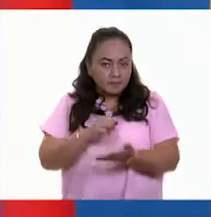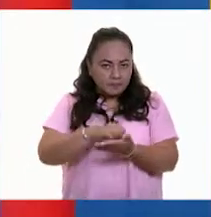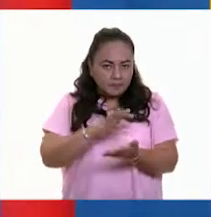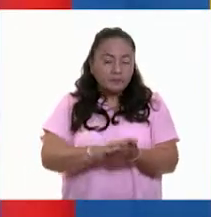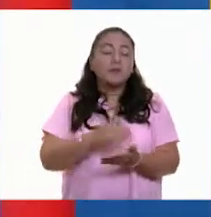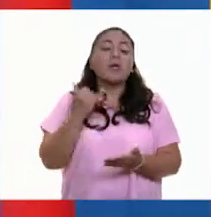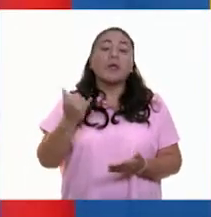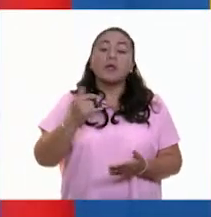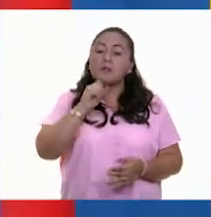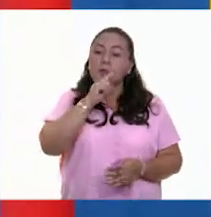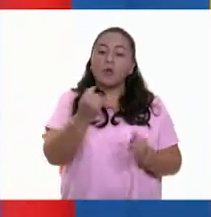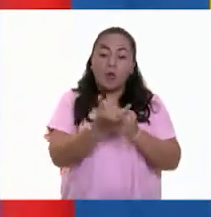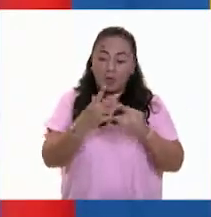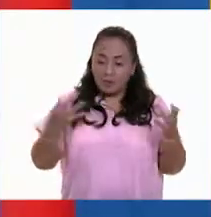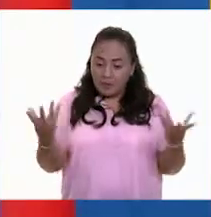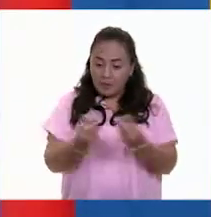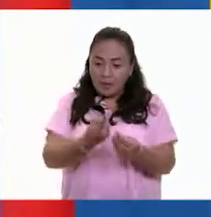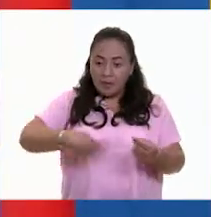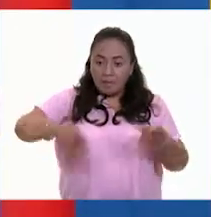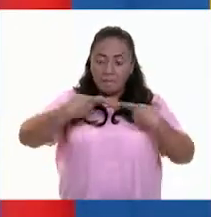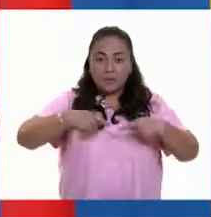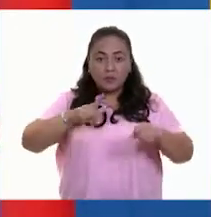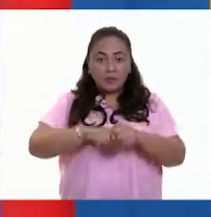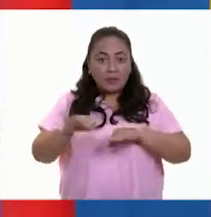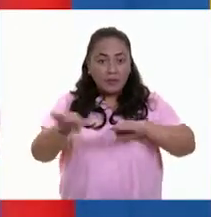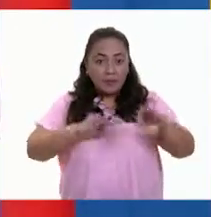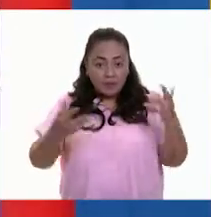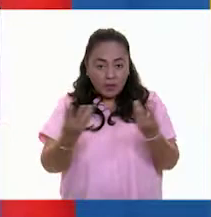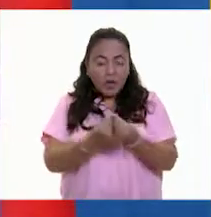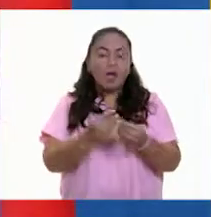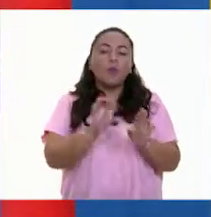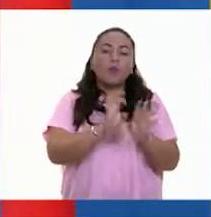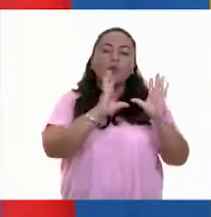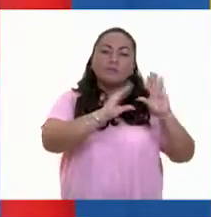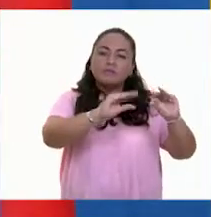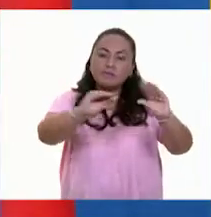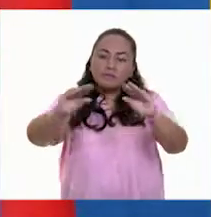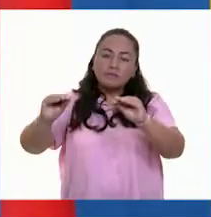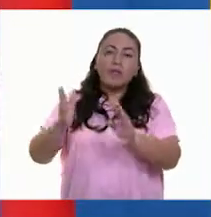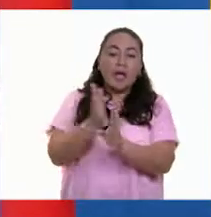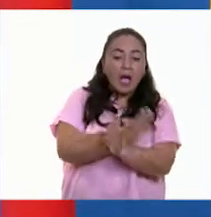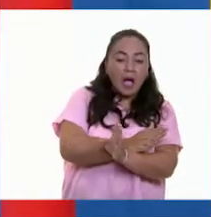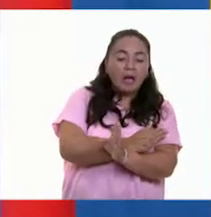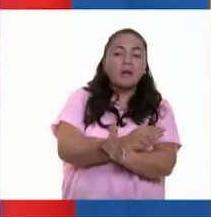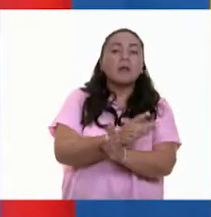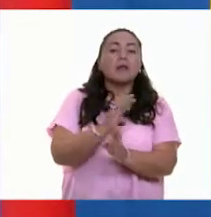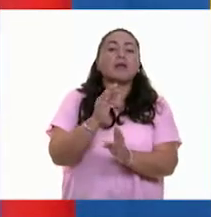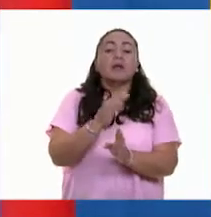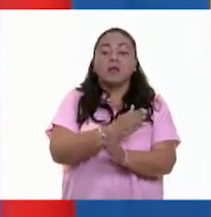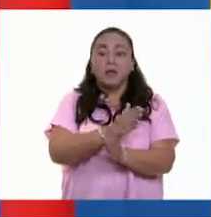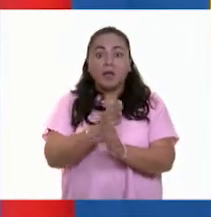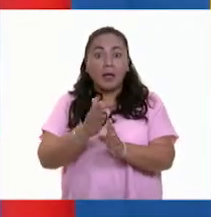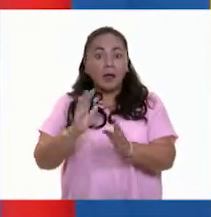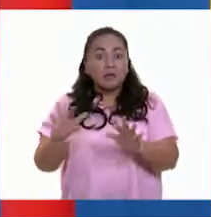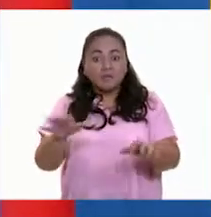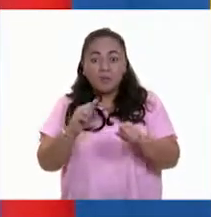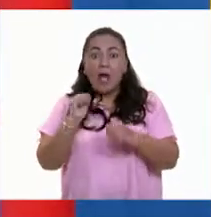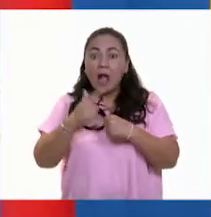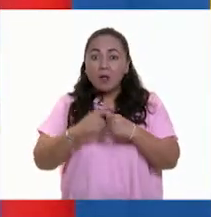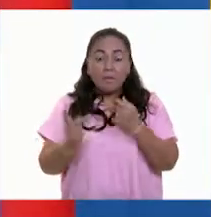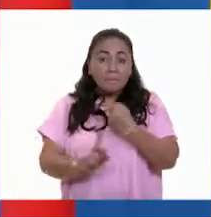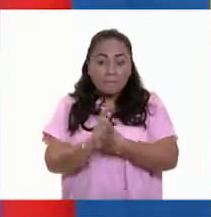capacitar al personal que labora en la empresa sobre las acciones a seguir antes, durante y después de que ocurra un suceso de esta